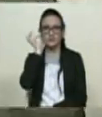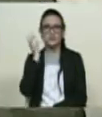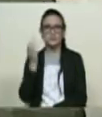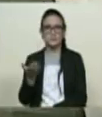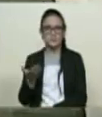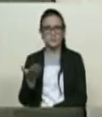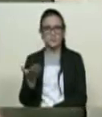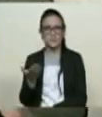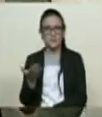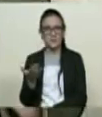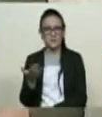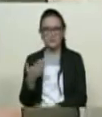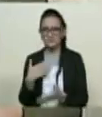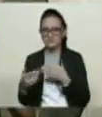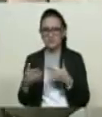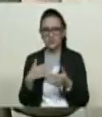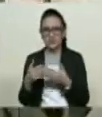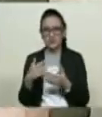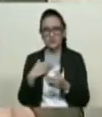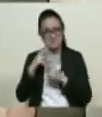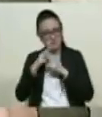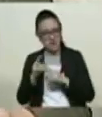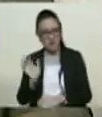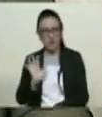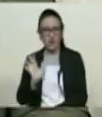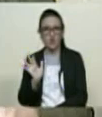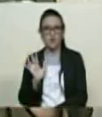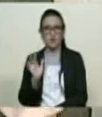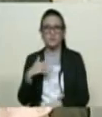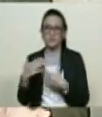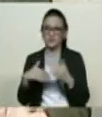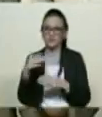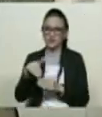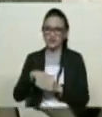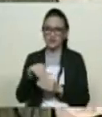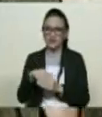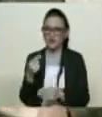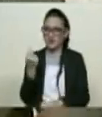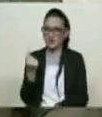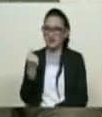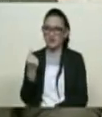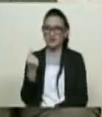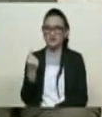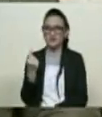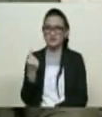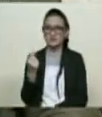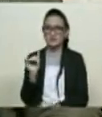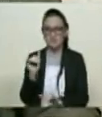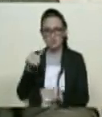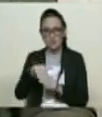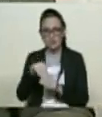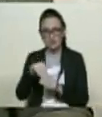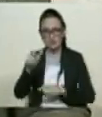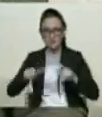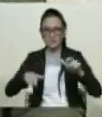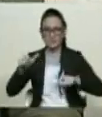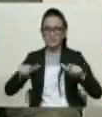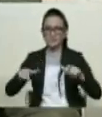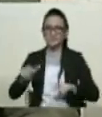de someterse y de no rendirse y de no entregar el proceso electoral a nadie que no fueran las electoras y los